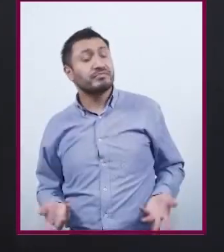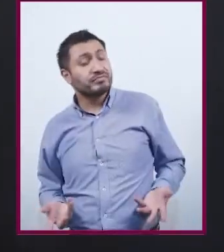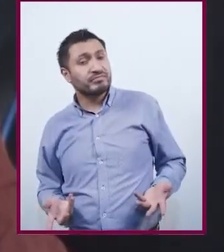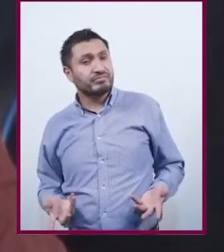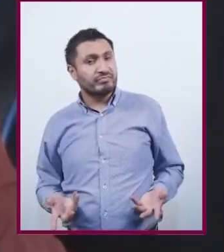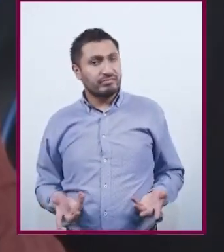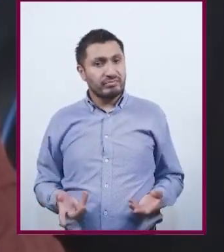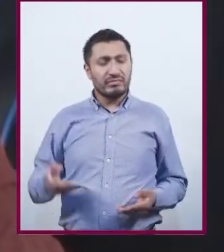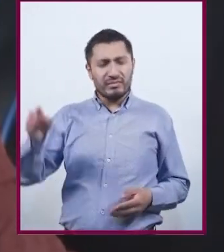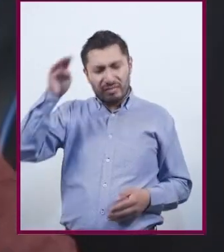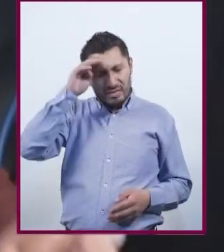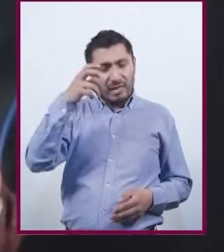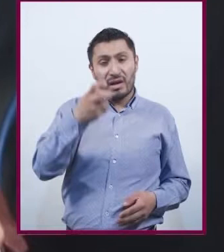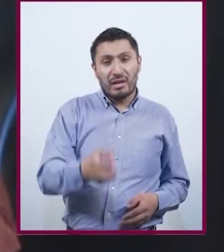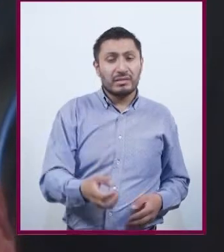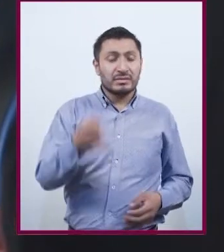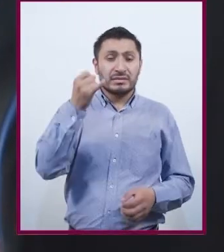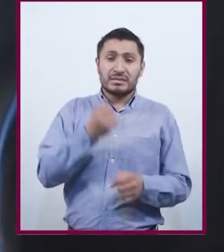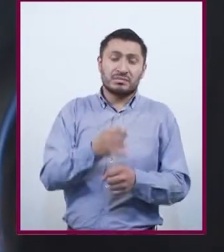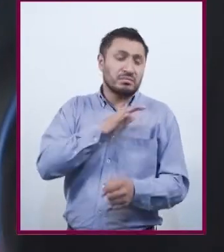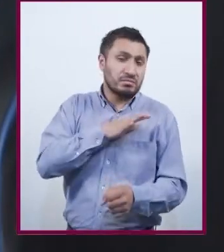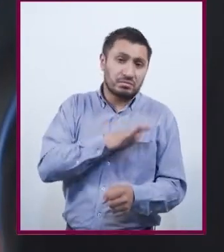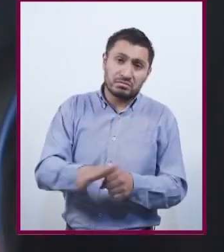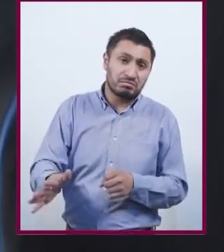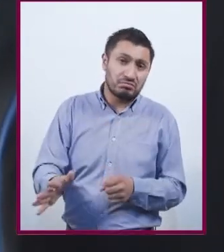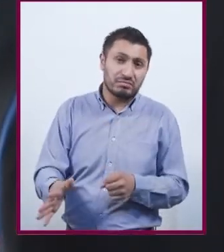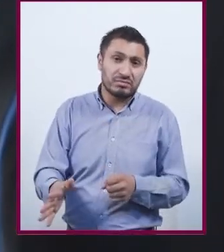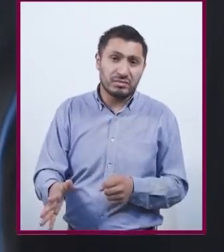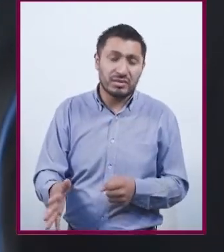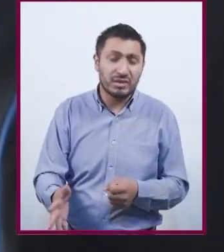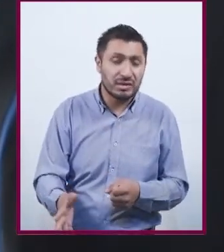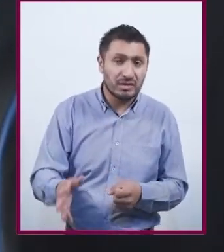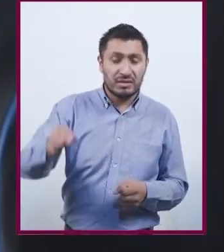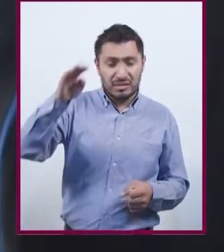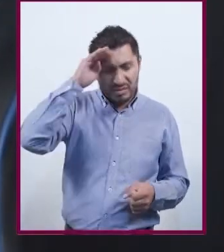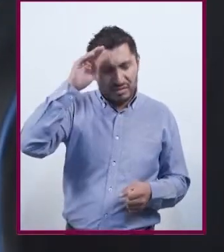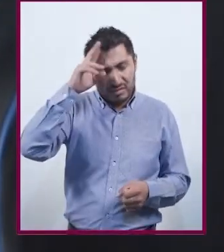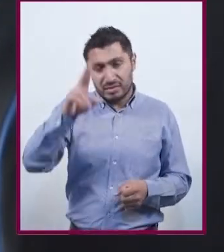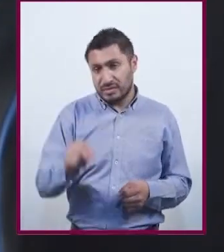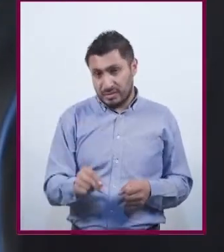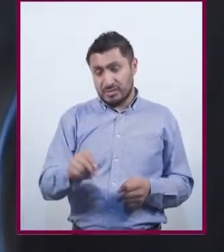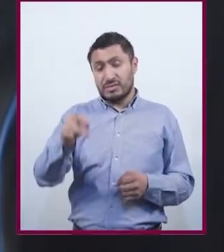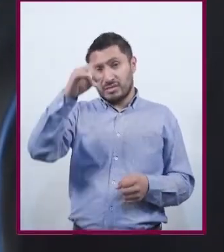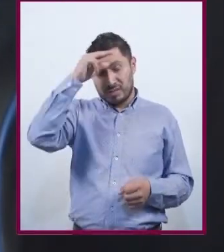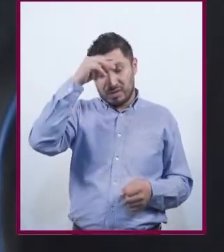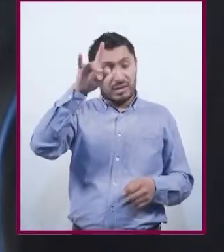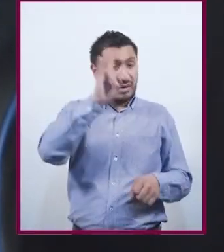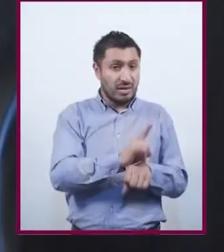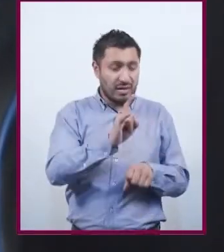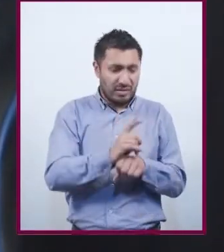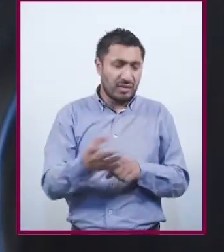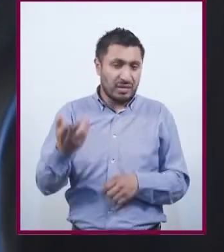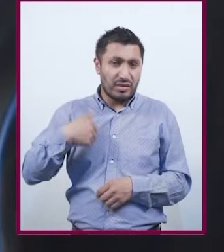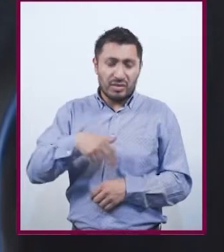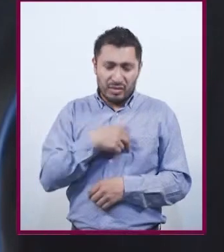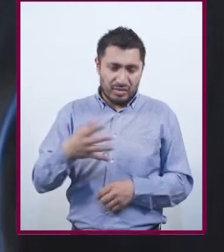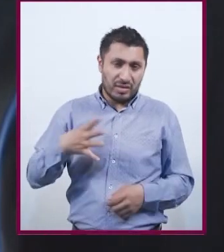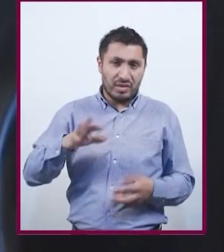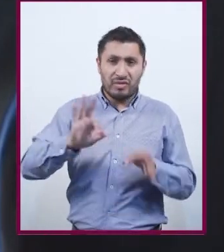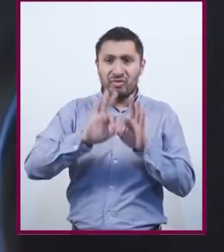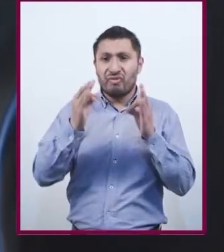ciencia? Al preguntarnos esto, resulta imposible no pensar en la inteligencia artificial con la que